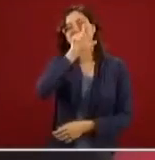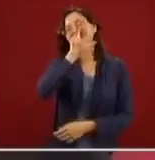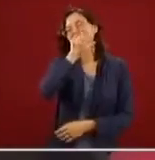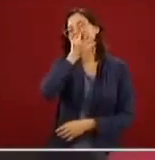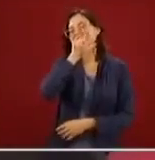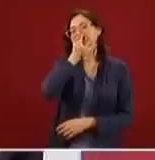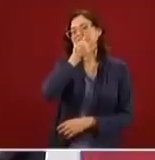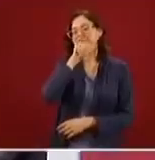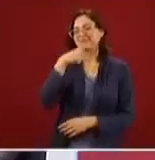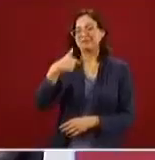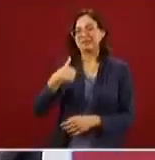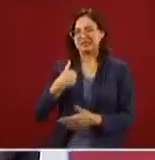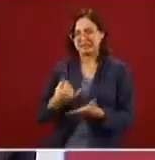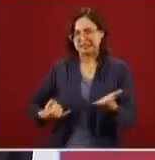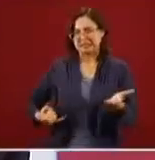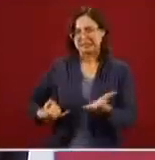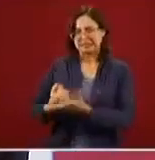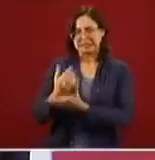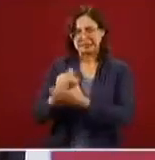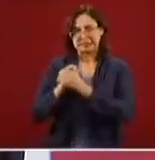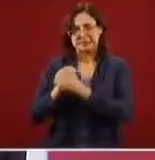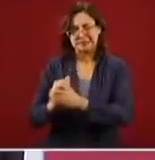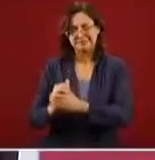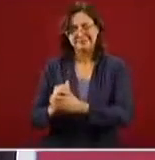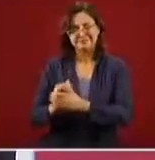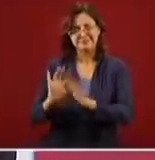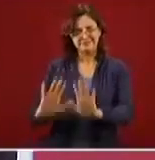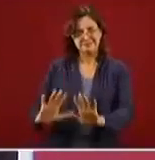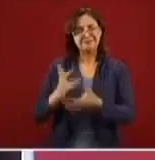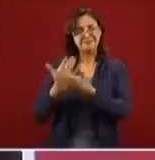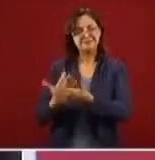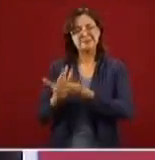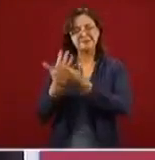deteniendo. De cómo le hacemos